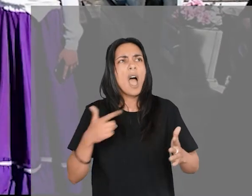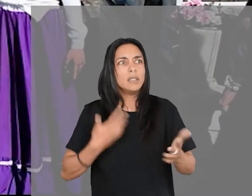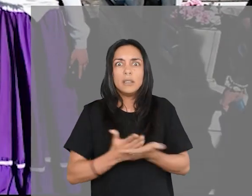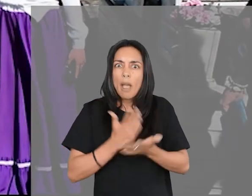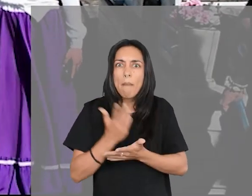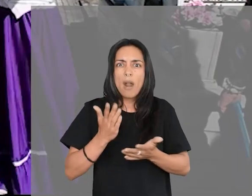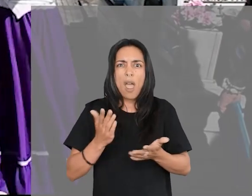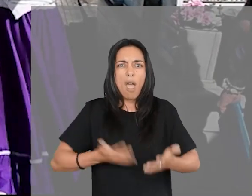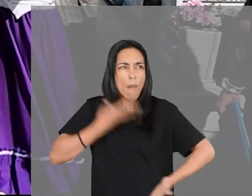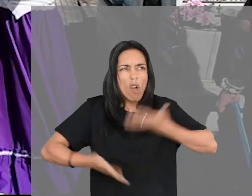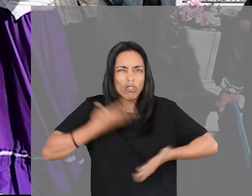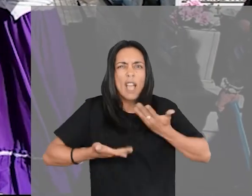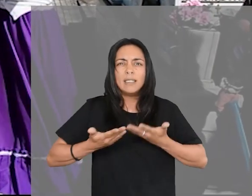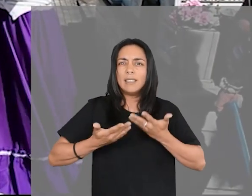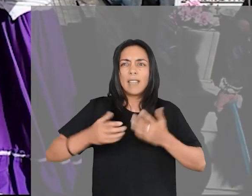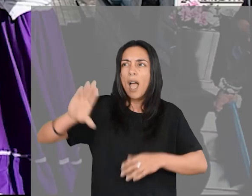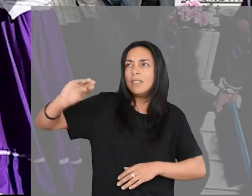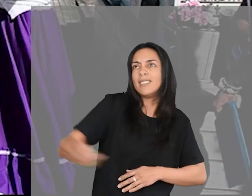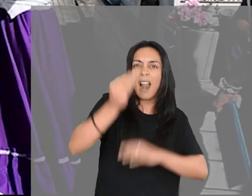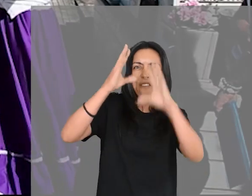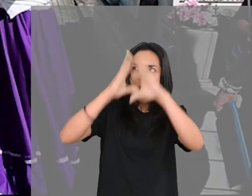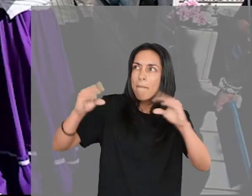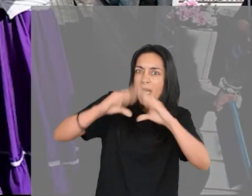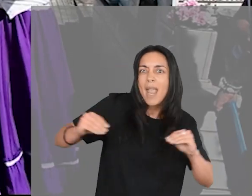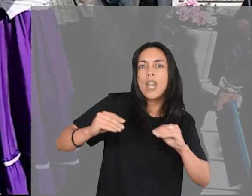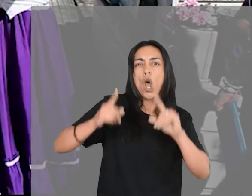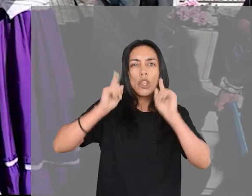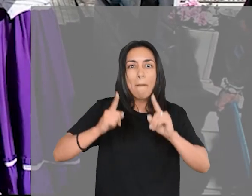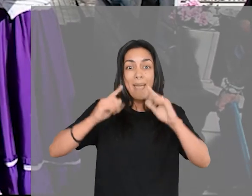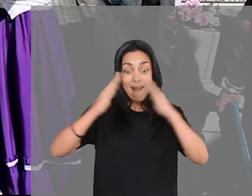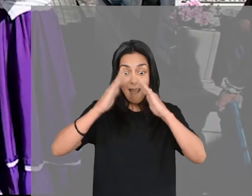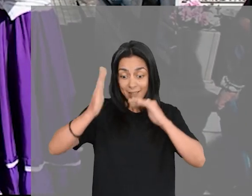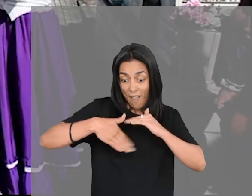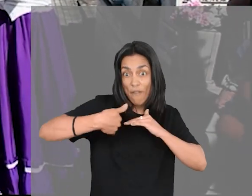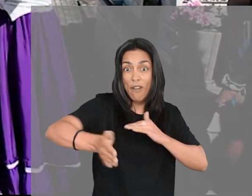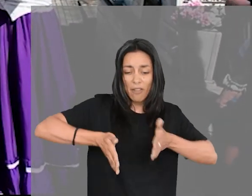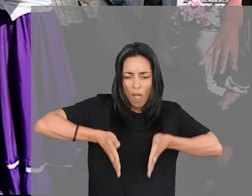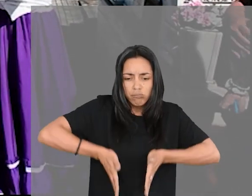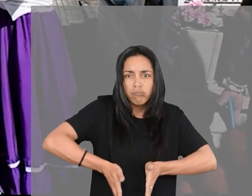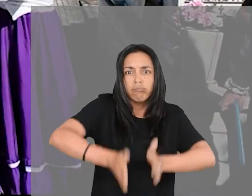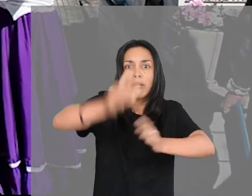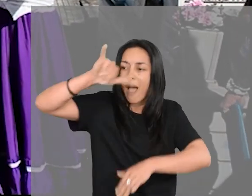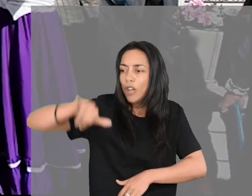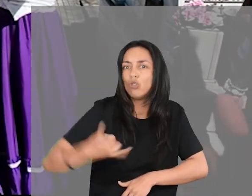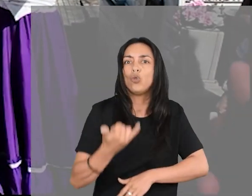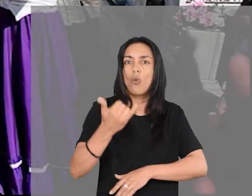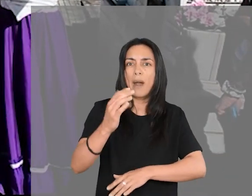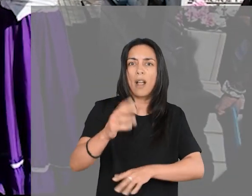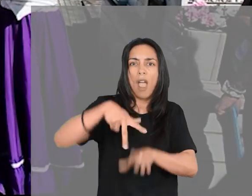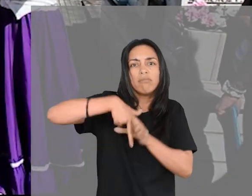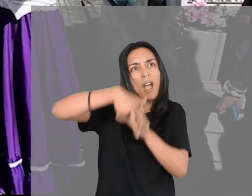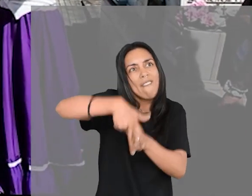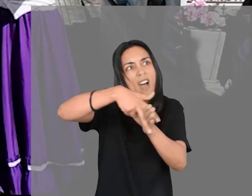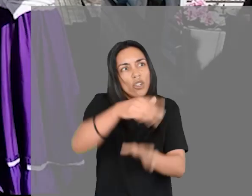personalidad de Olegaria. Lideró una protesta para salvar unos pinos de ser talados y extendió alfombras azules frente a su casa para